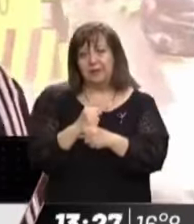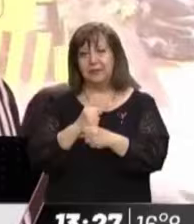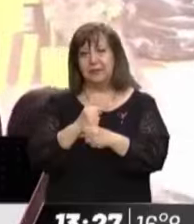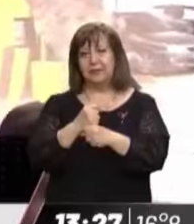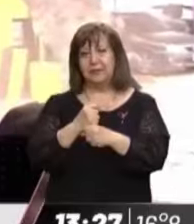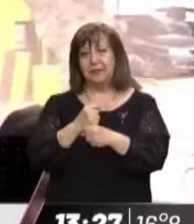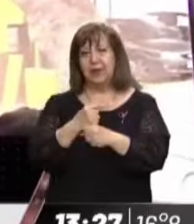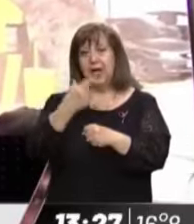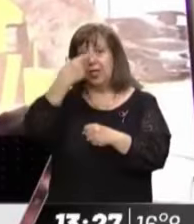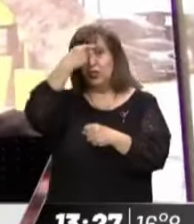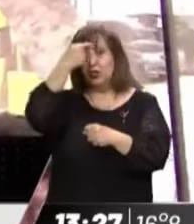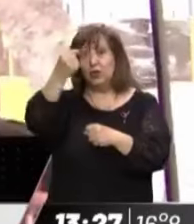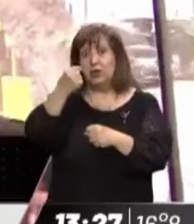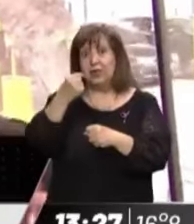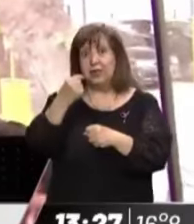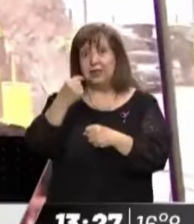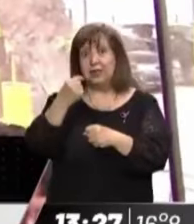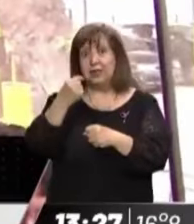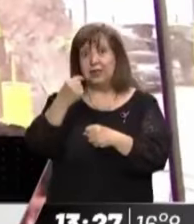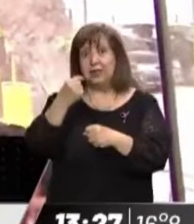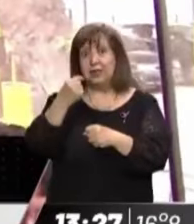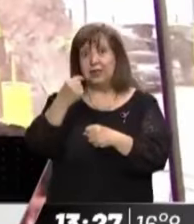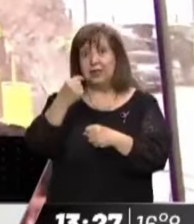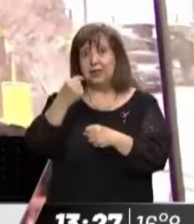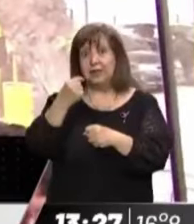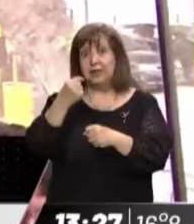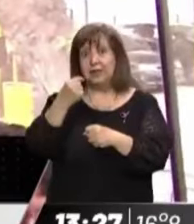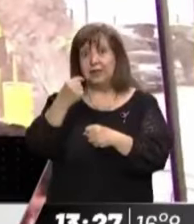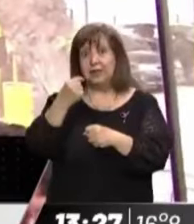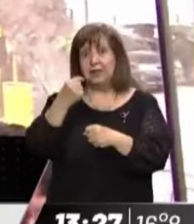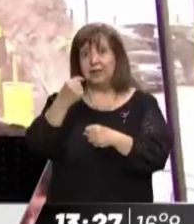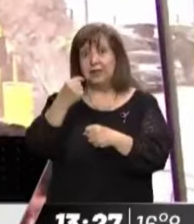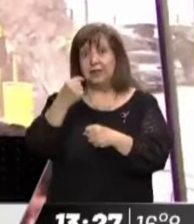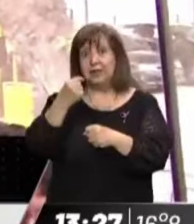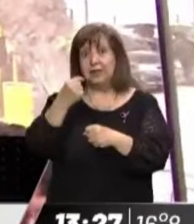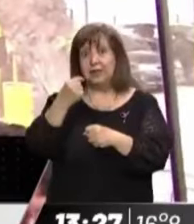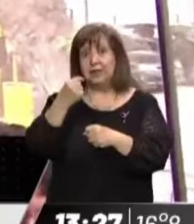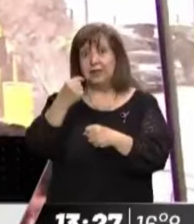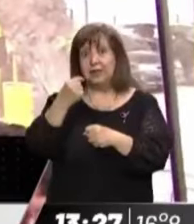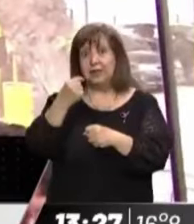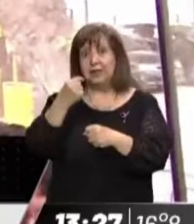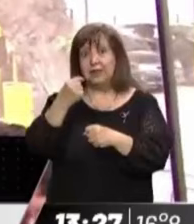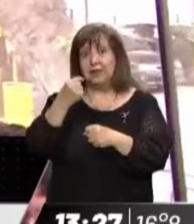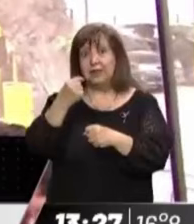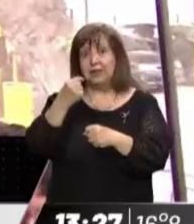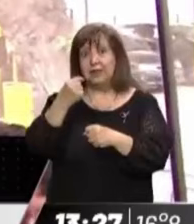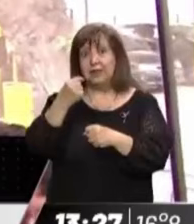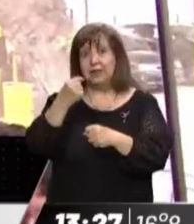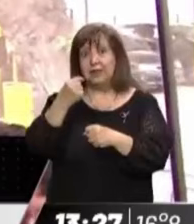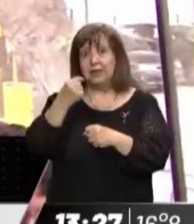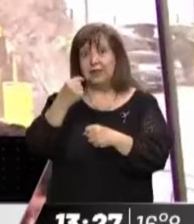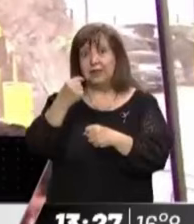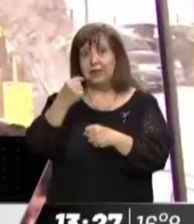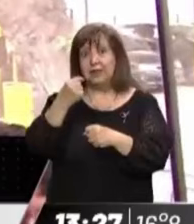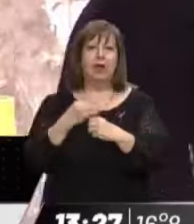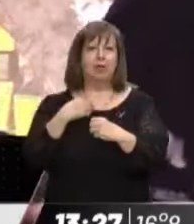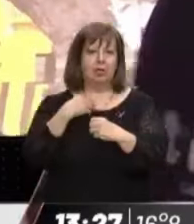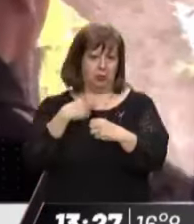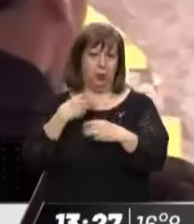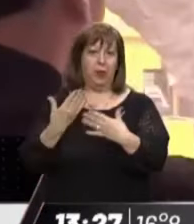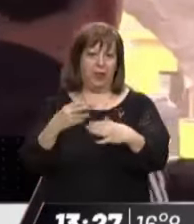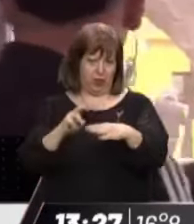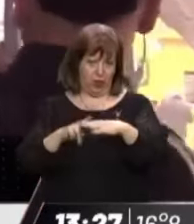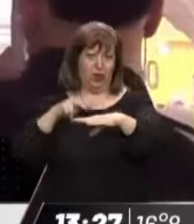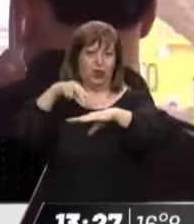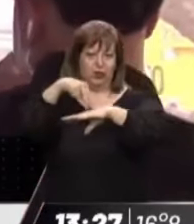qué? Quiero llegar a él. Obviamente no lo voy a distraer, solo de atrás. Le voy a preguntar por un sí o por un no, si acá, si en esta unidad ya está actualizado el sistema